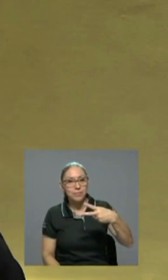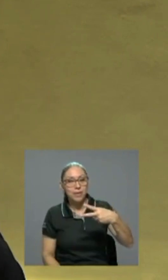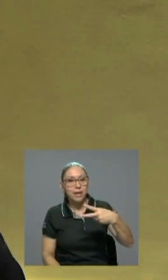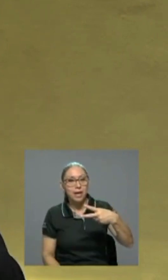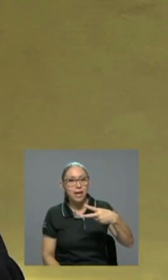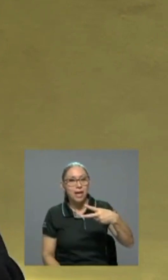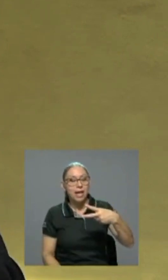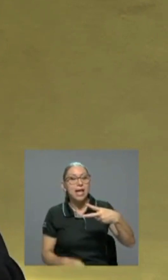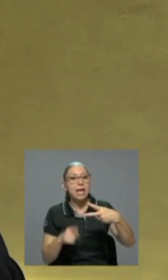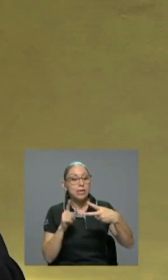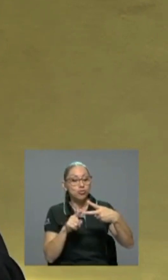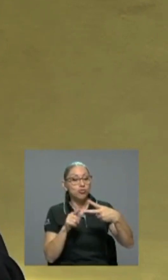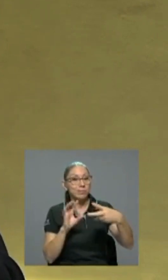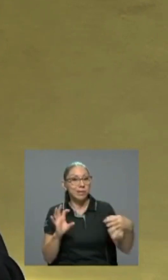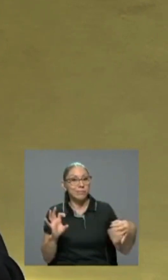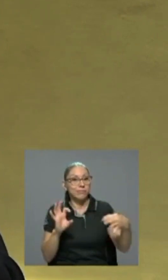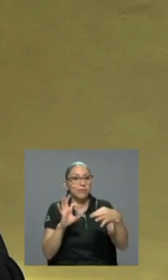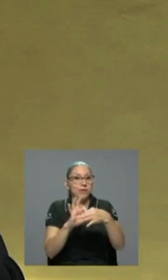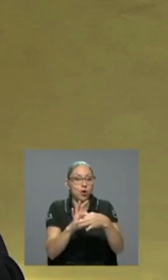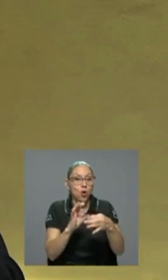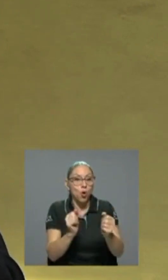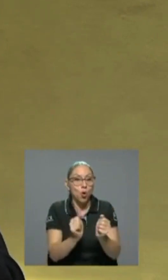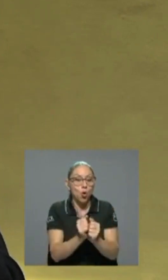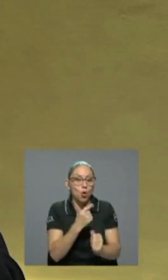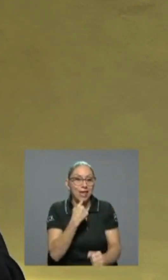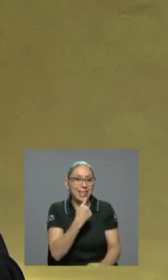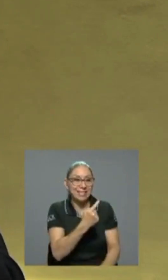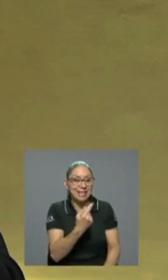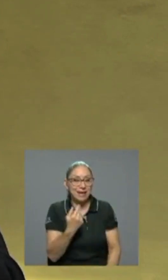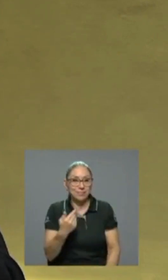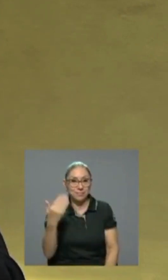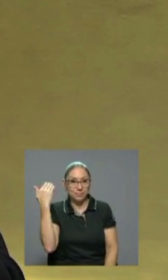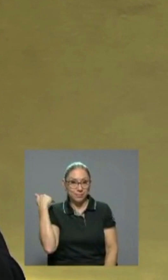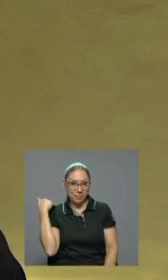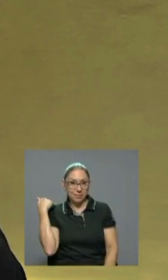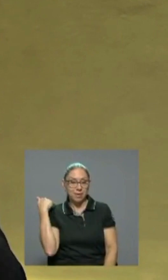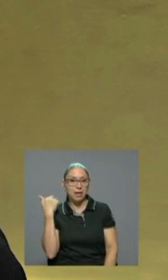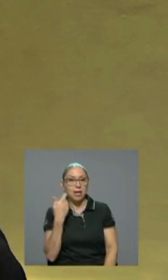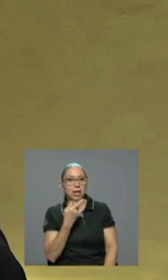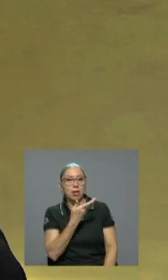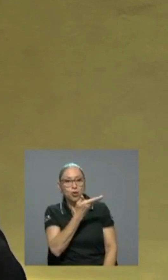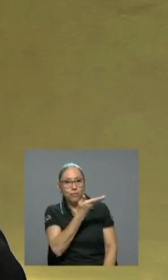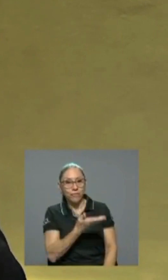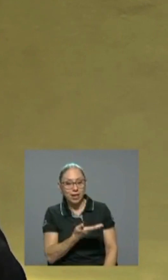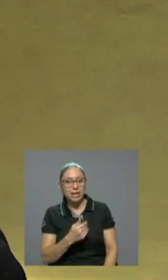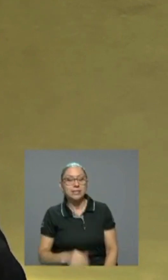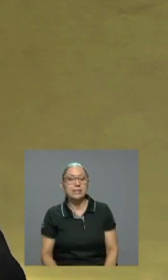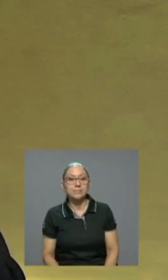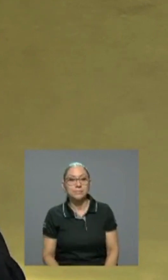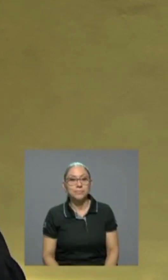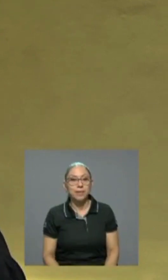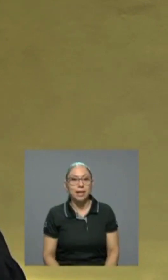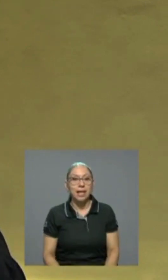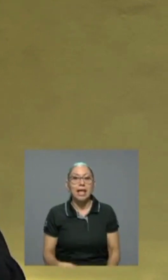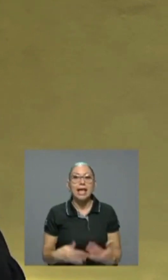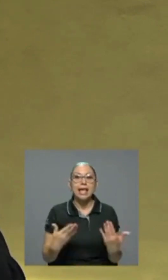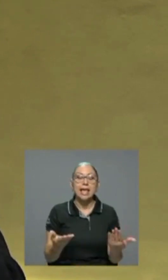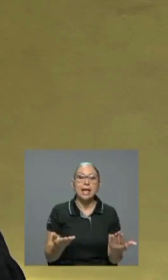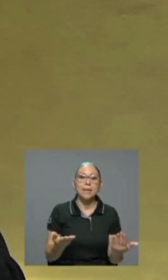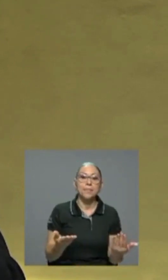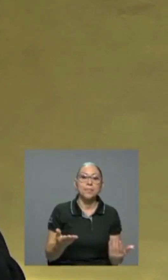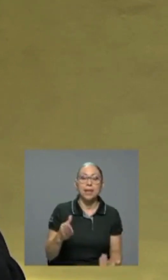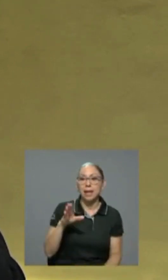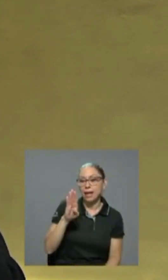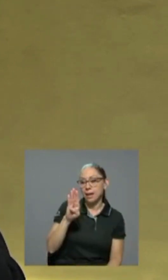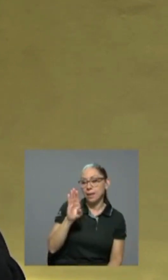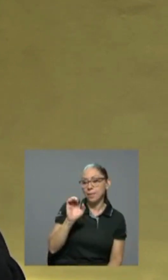y viene muy bien con lo que decía en el segmento anterior, don Félix, de que el Balboa